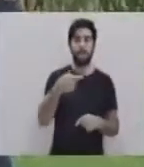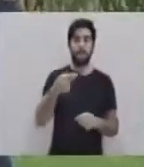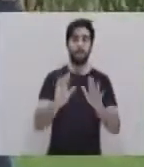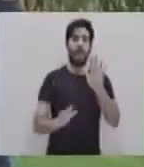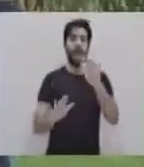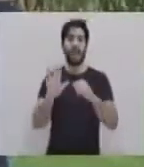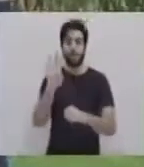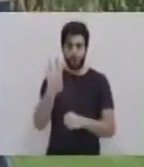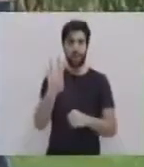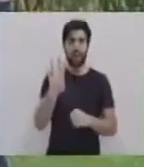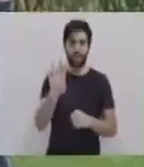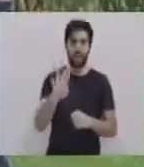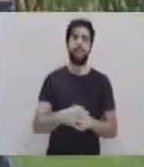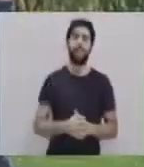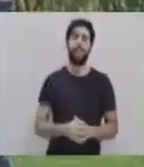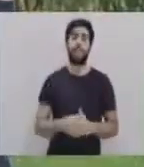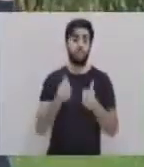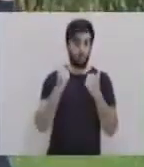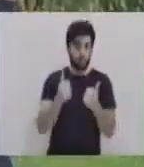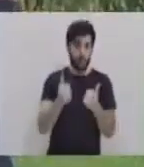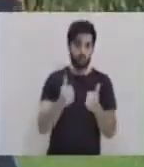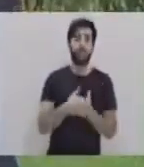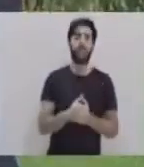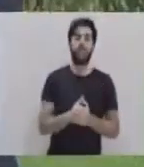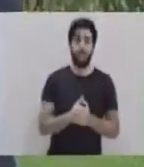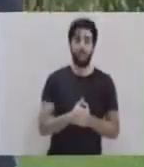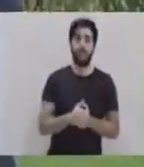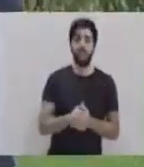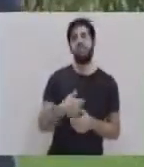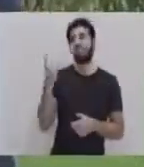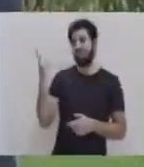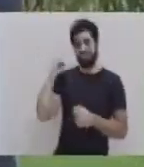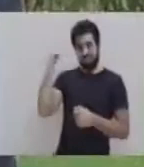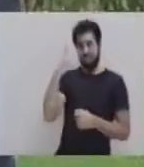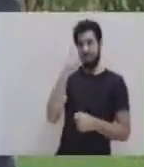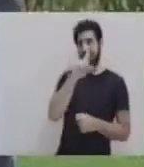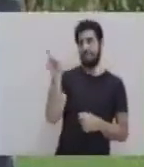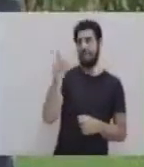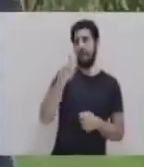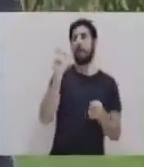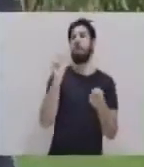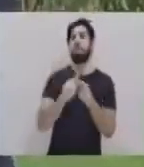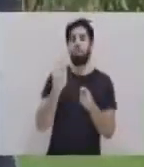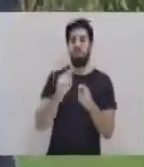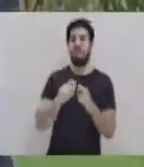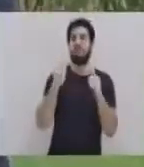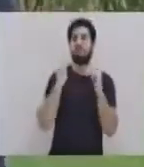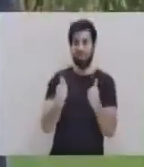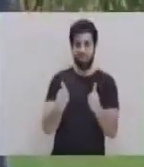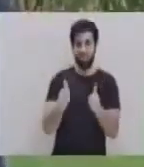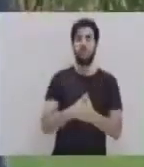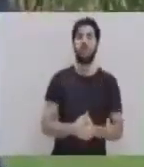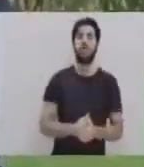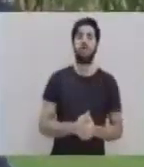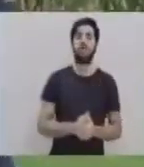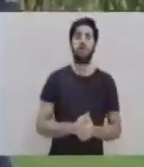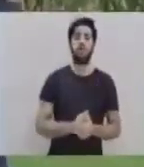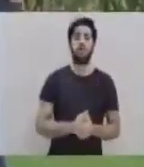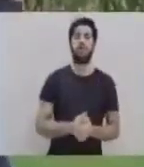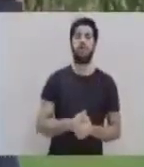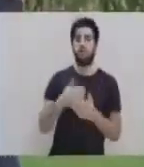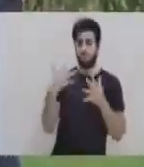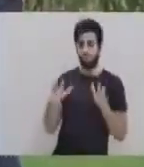a menos 14. Excelente. Y te ganaste 100 puntos por la rapidez. Me